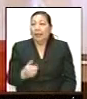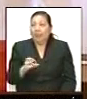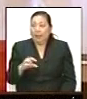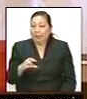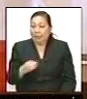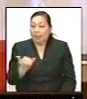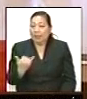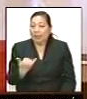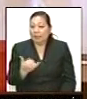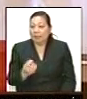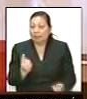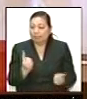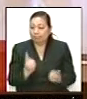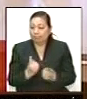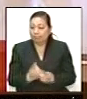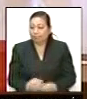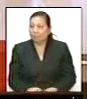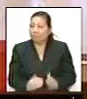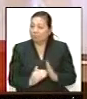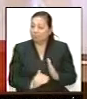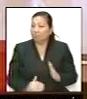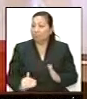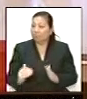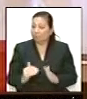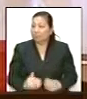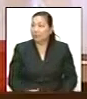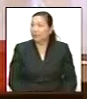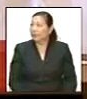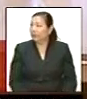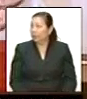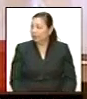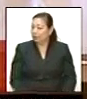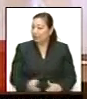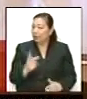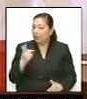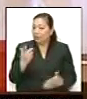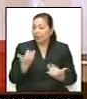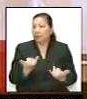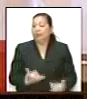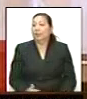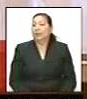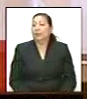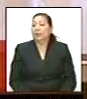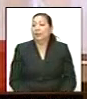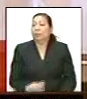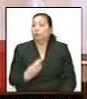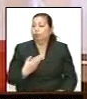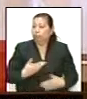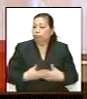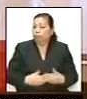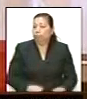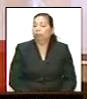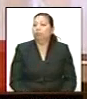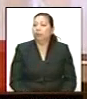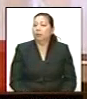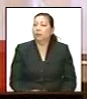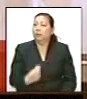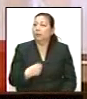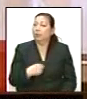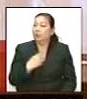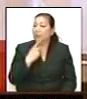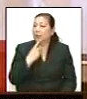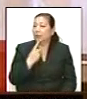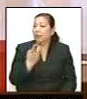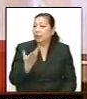APEC. Este es un encuentro al más alto nivel, por supuesto, entre los líderes de los dos procesos, y nuestra